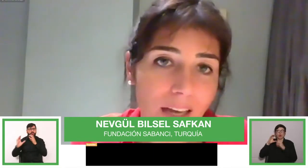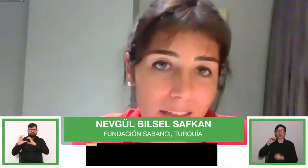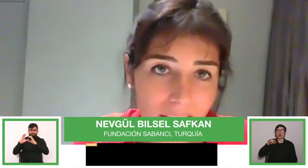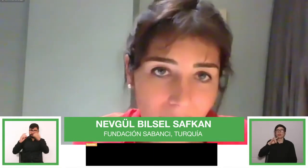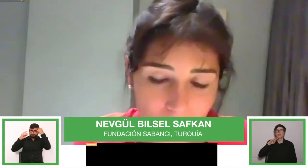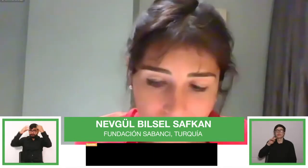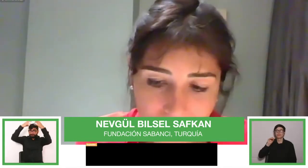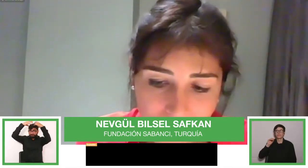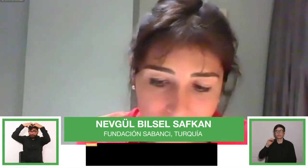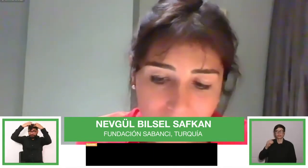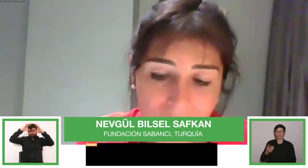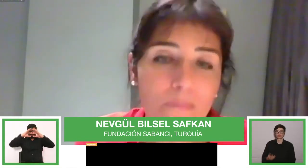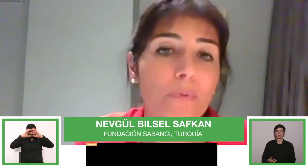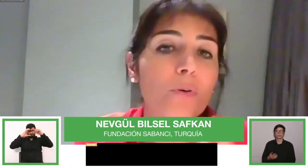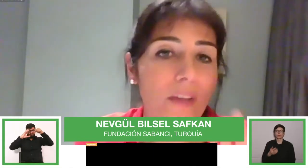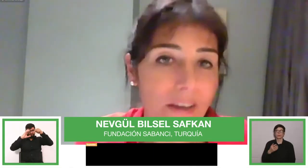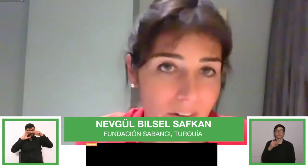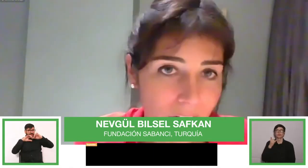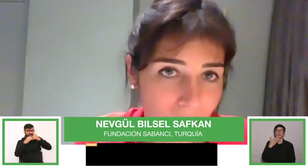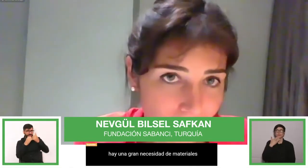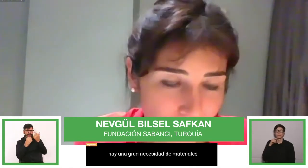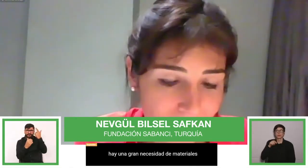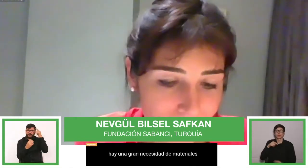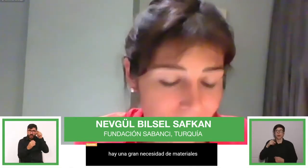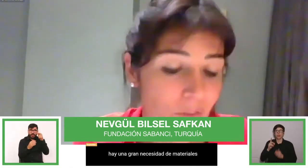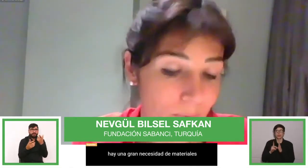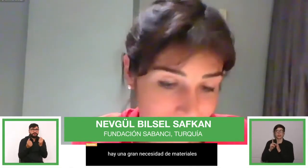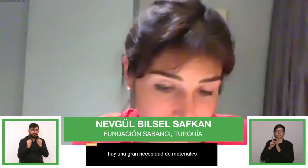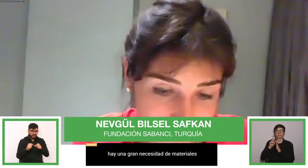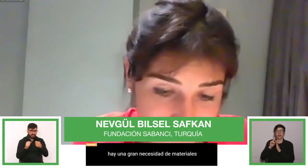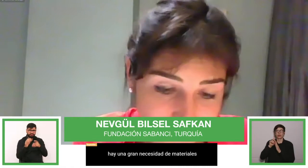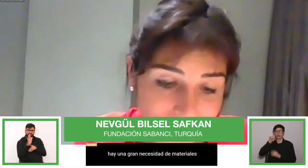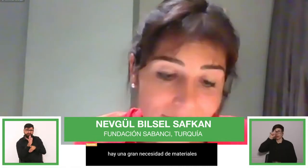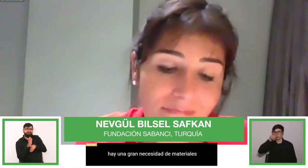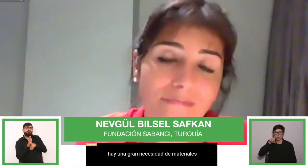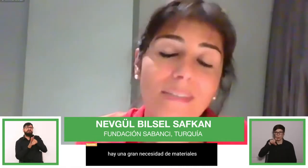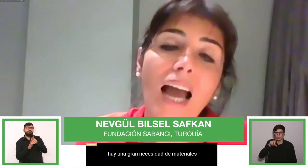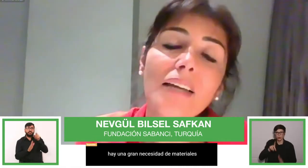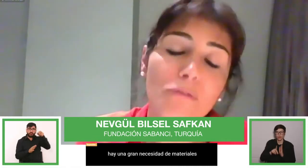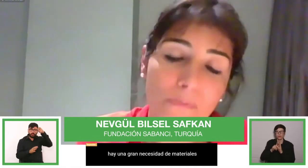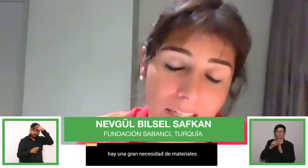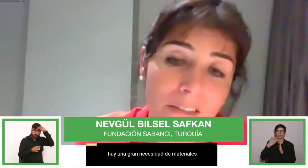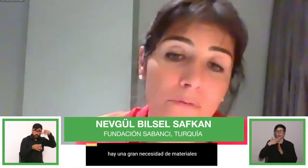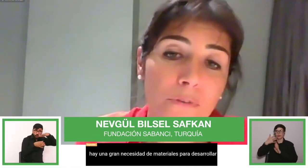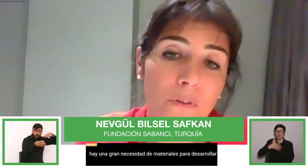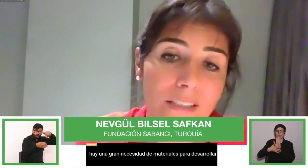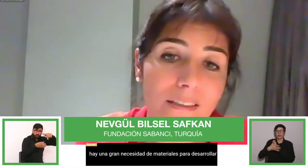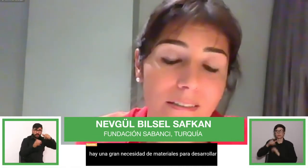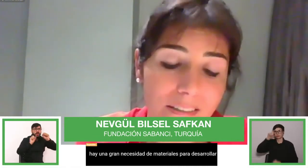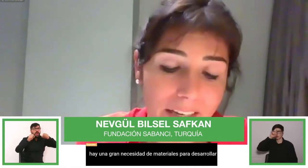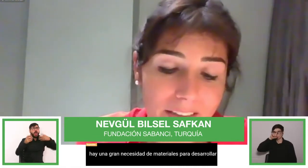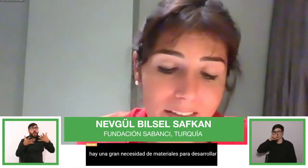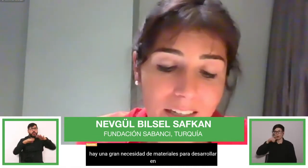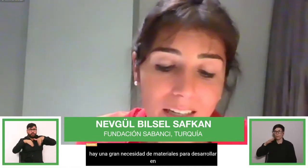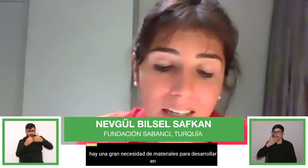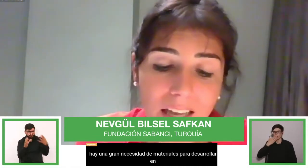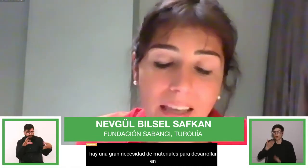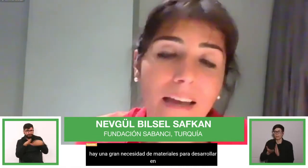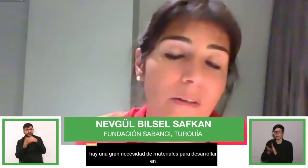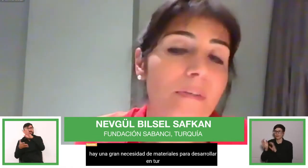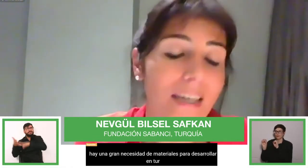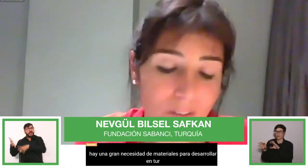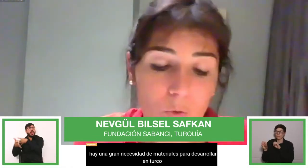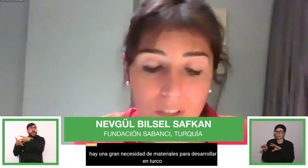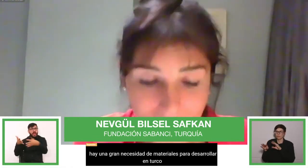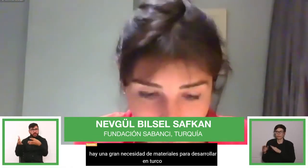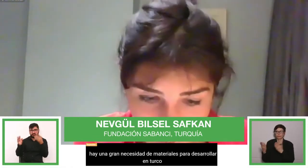desarrollar en turco y en el lenguaje de señas turco para mejorar su estudio,